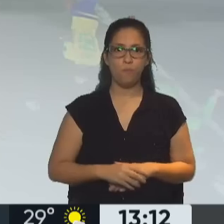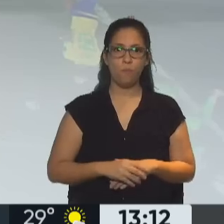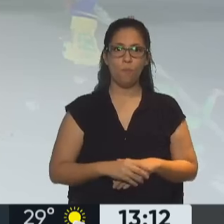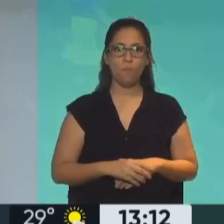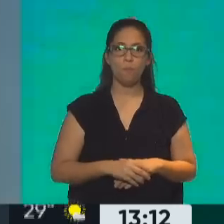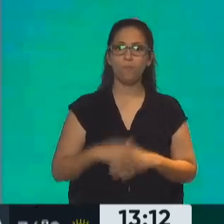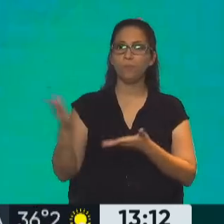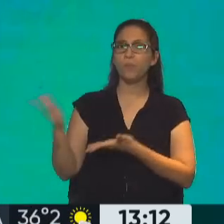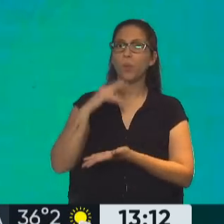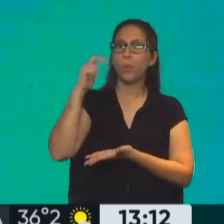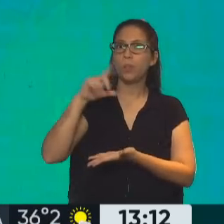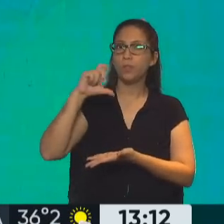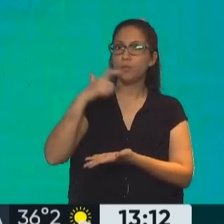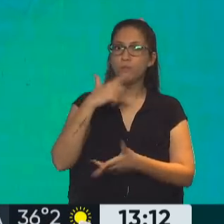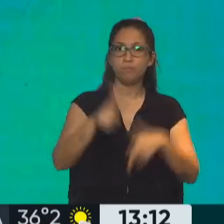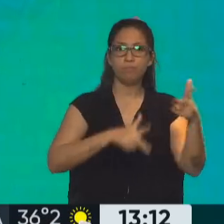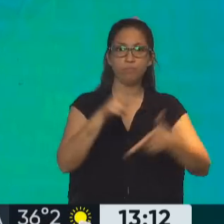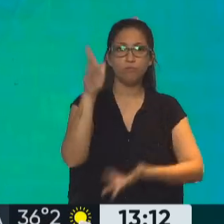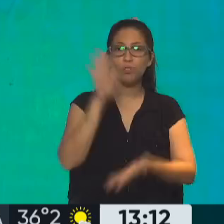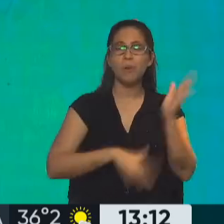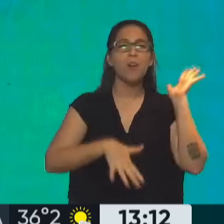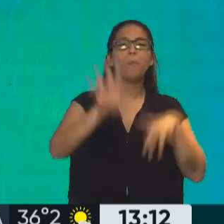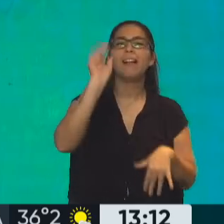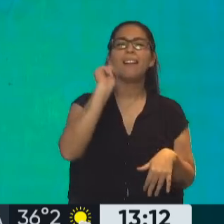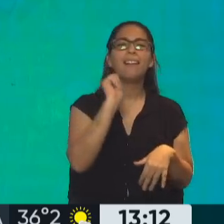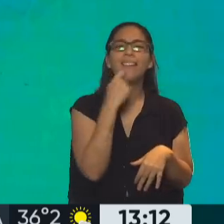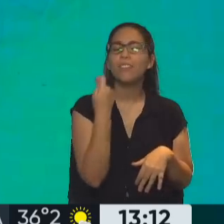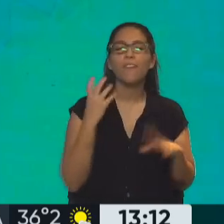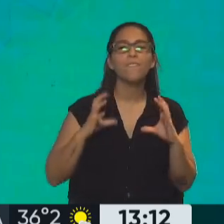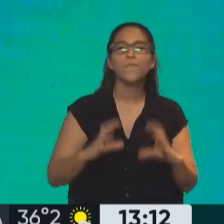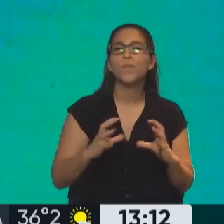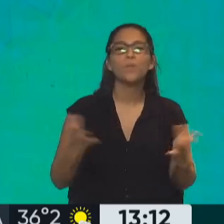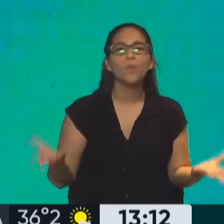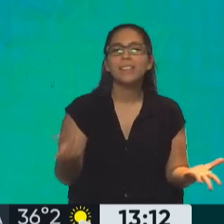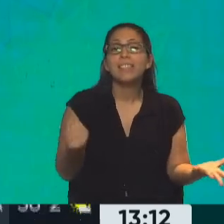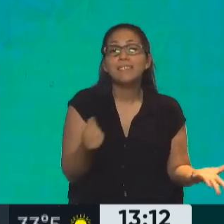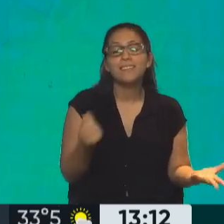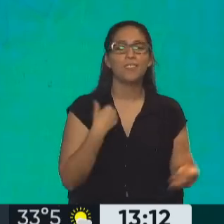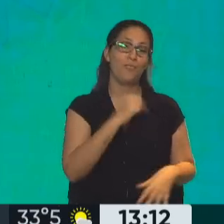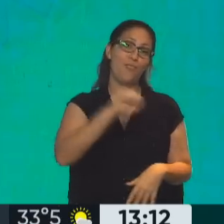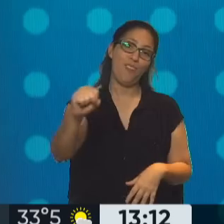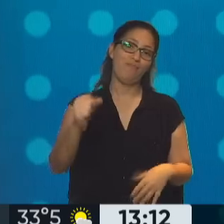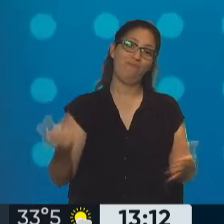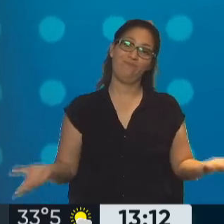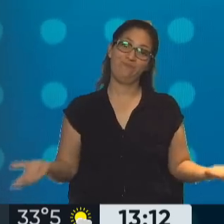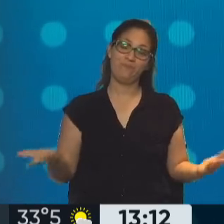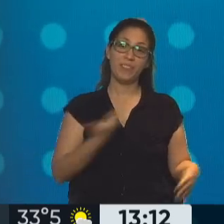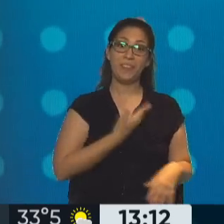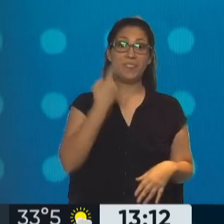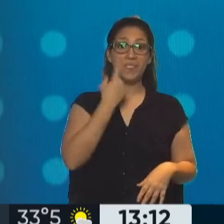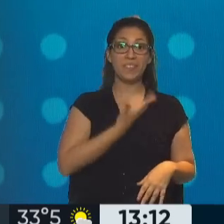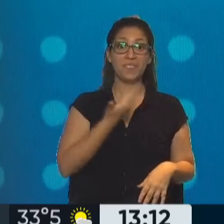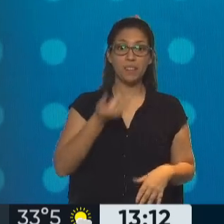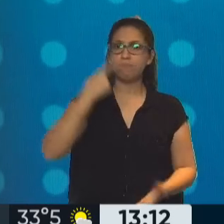Ya mismo con Juan Carlos Fernández vamos a estar hablando de lo más lindo que tiene el fútbol. ¿Qué es lo más lindo? Los goles. Los goles. La FIFA